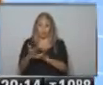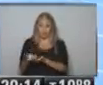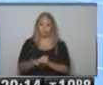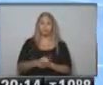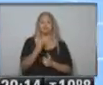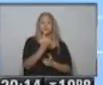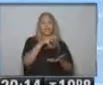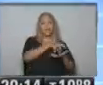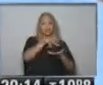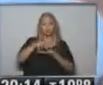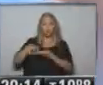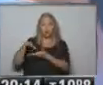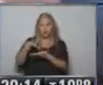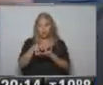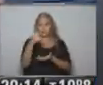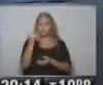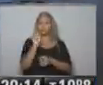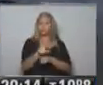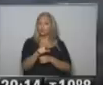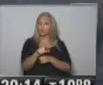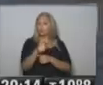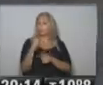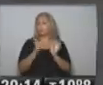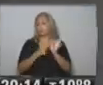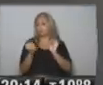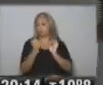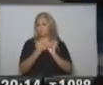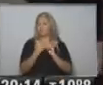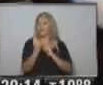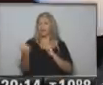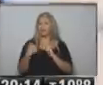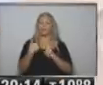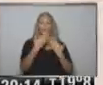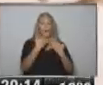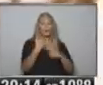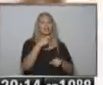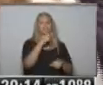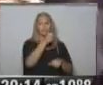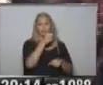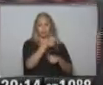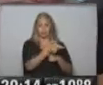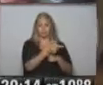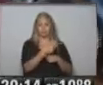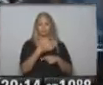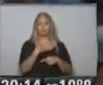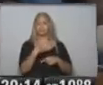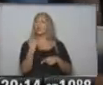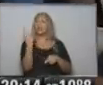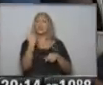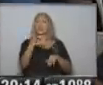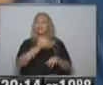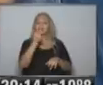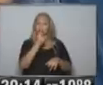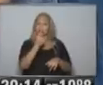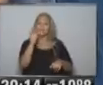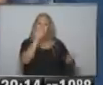Cada zona tiene sus prioridades y cada oportunidad de hablar con un funcionario o con la prensa sirve para exponerlas. Limpieza es lo principal